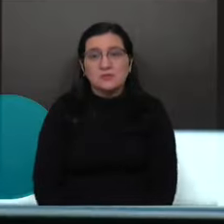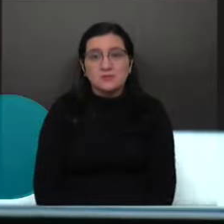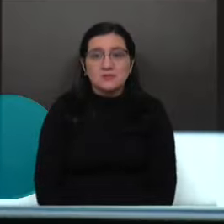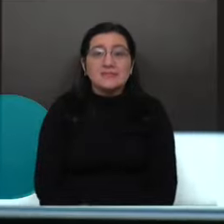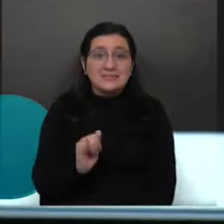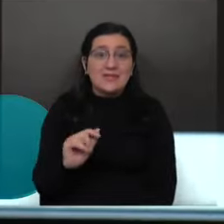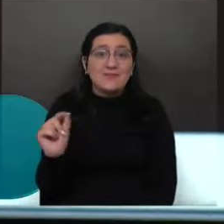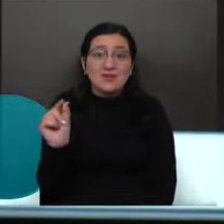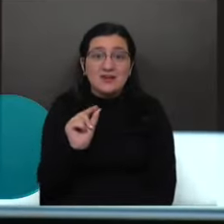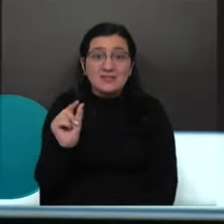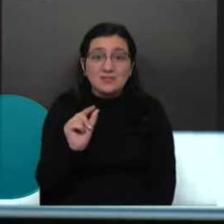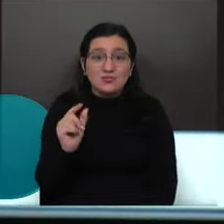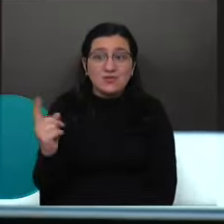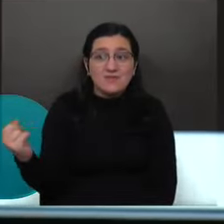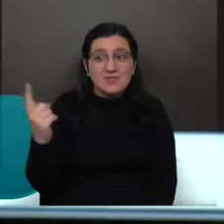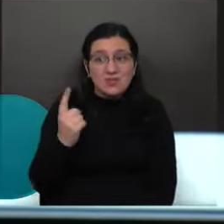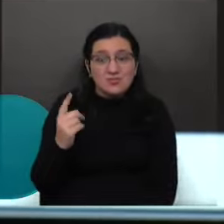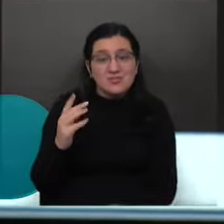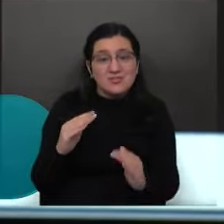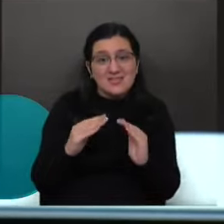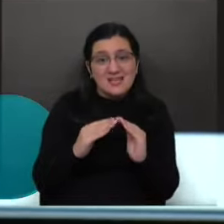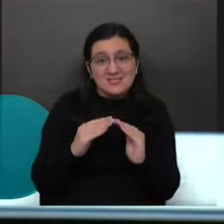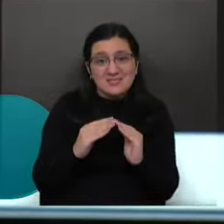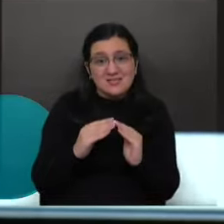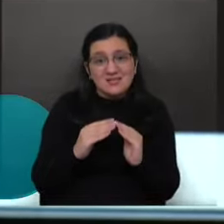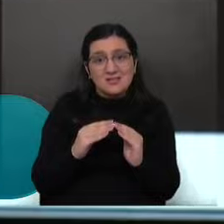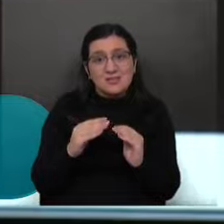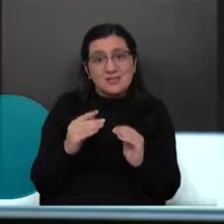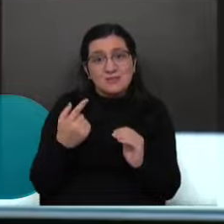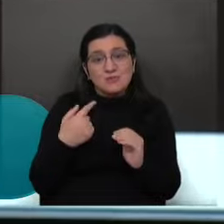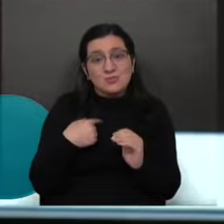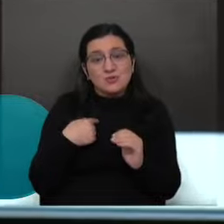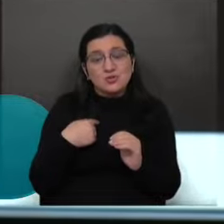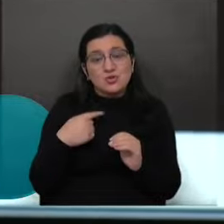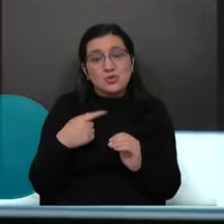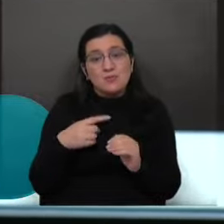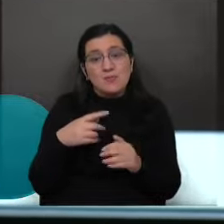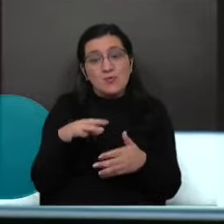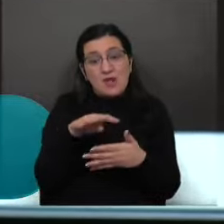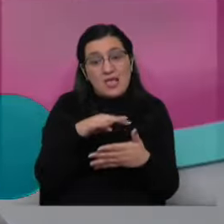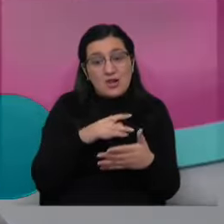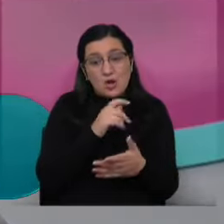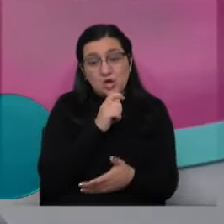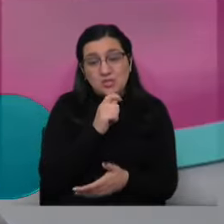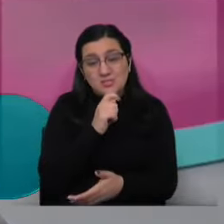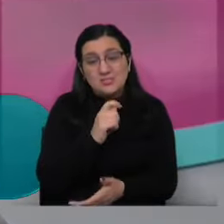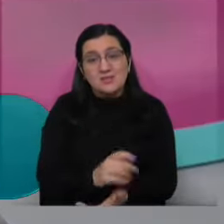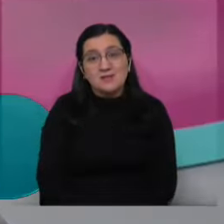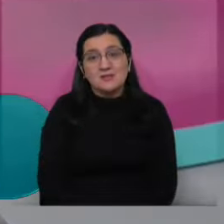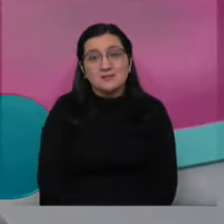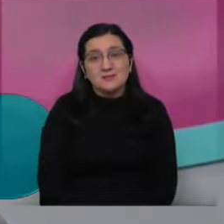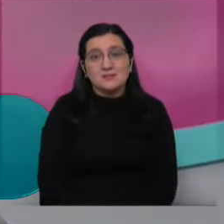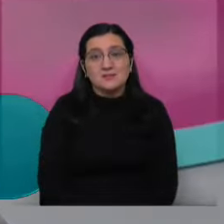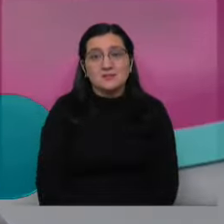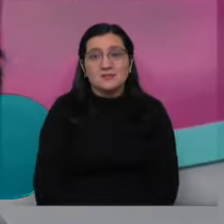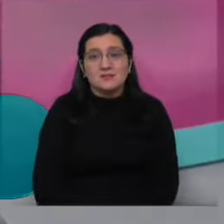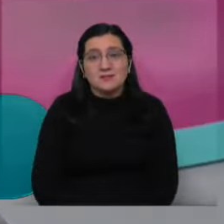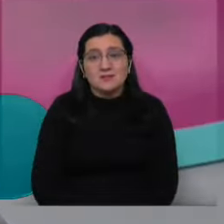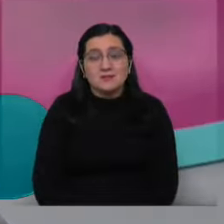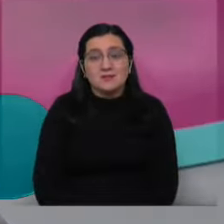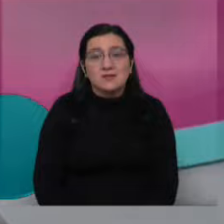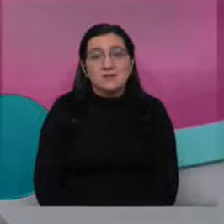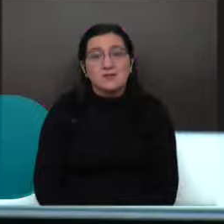datitos ahí que pasaron vinieron de casa porque eso de que me acuesto Cuando toda la casa se me pongo a leer noticias no Y si los criaste bien tampoco que se acostaron después que